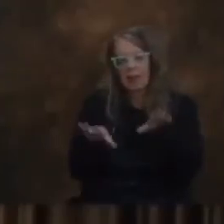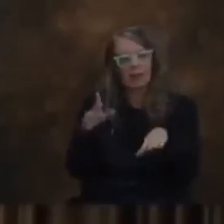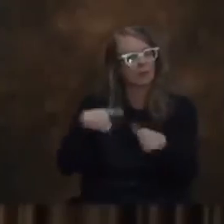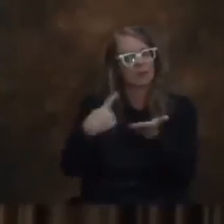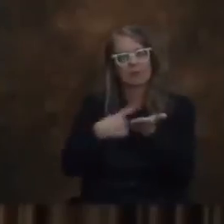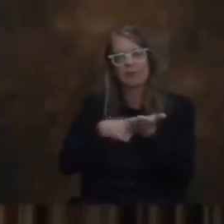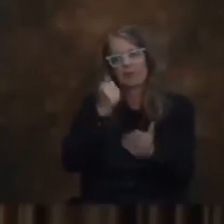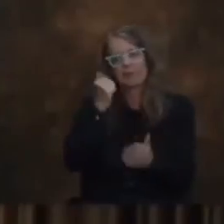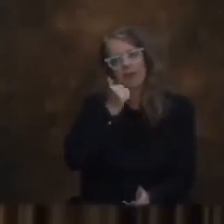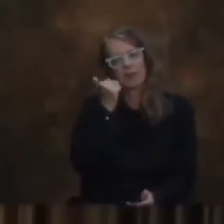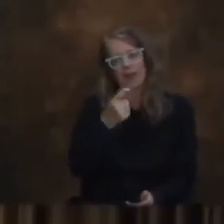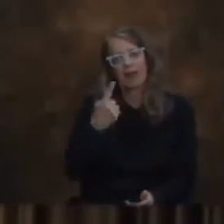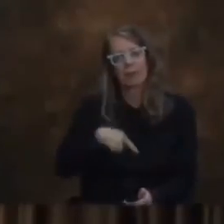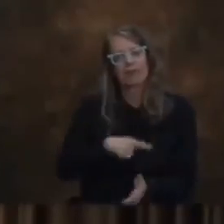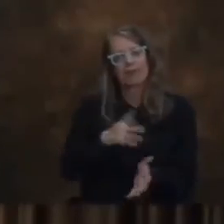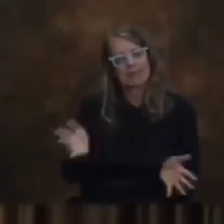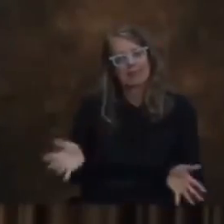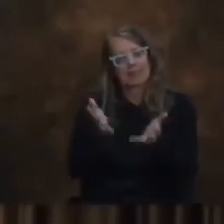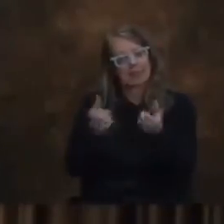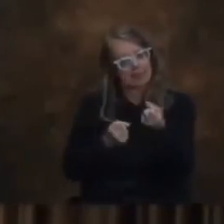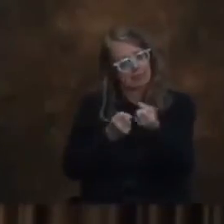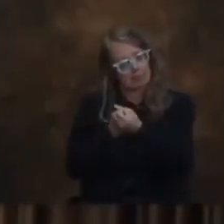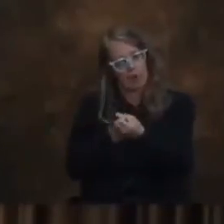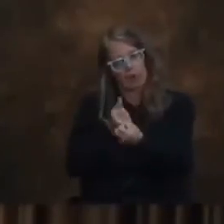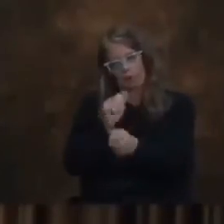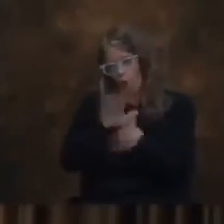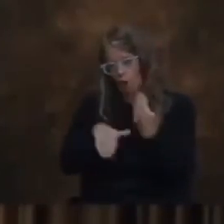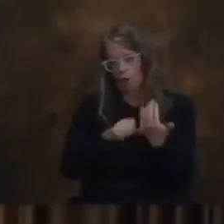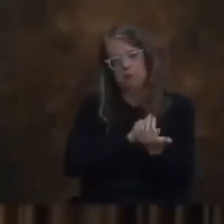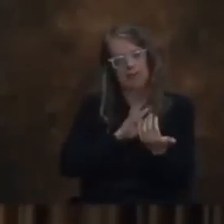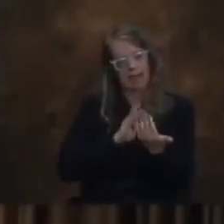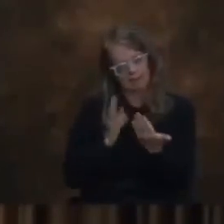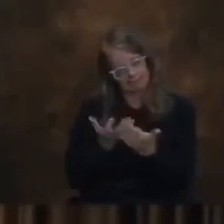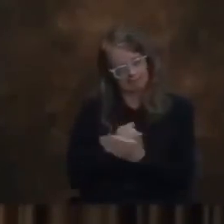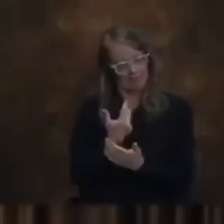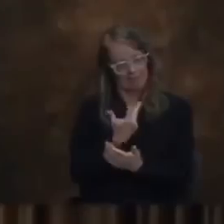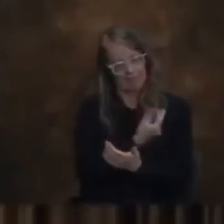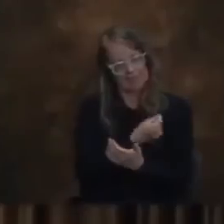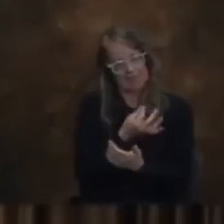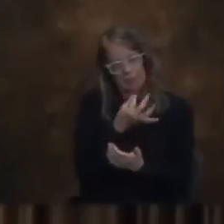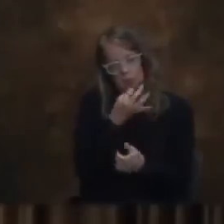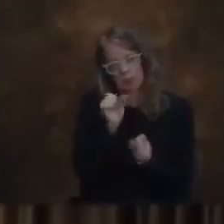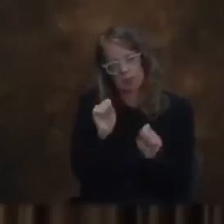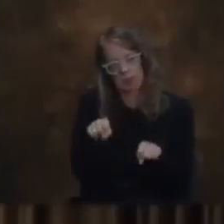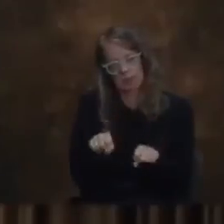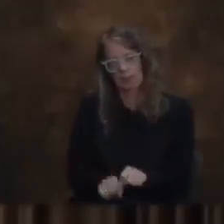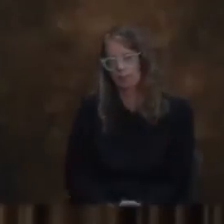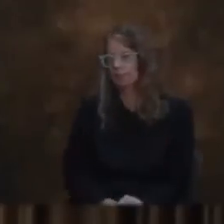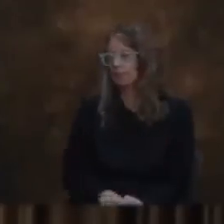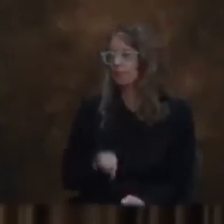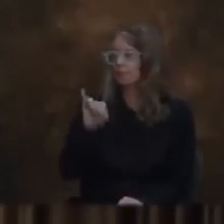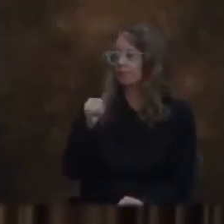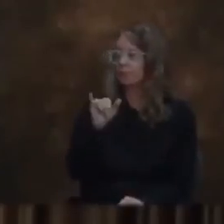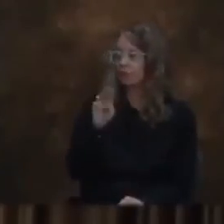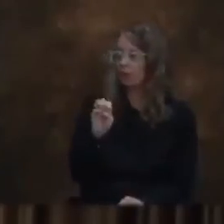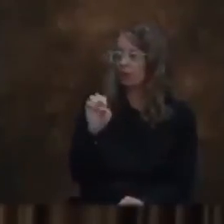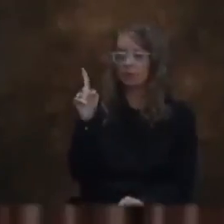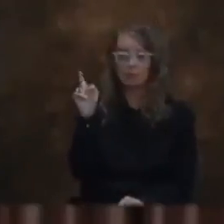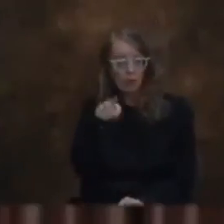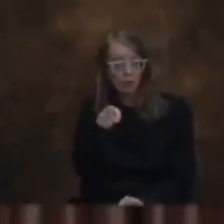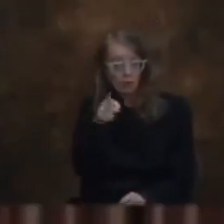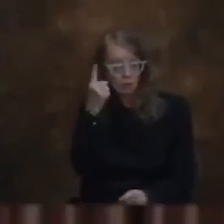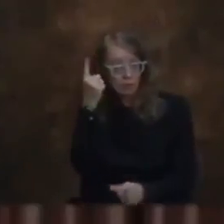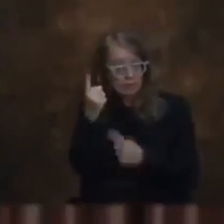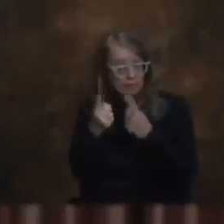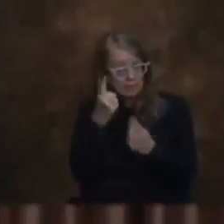así que pedimos que nuestros integrantes del personal se vacunen lo más pronto posible han considerado tomar ciertos pasos que han tomado otras si